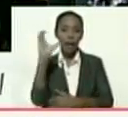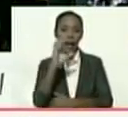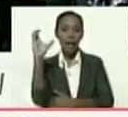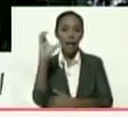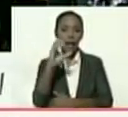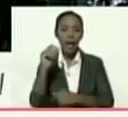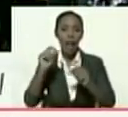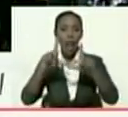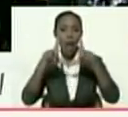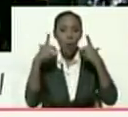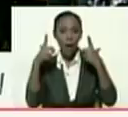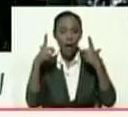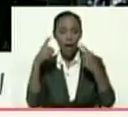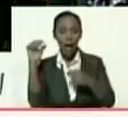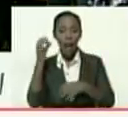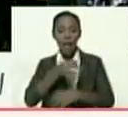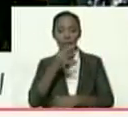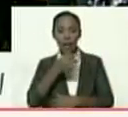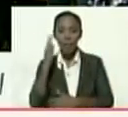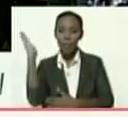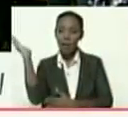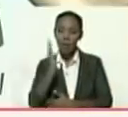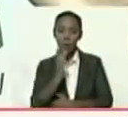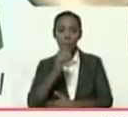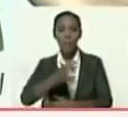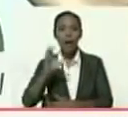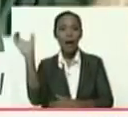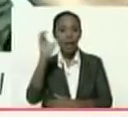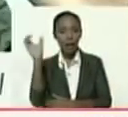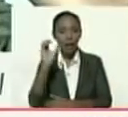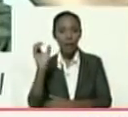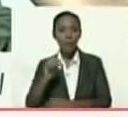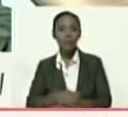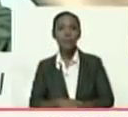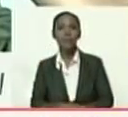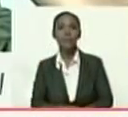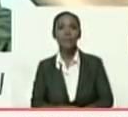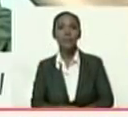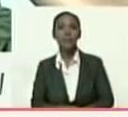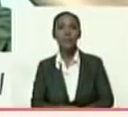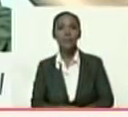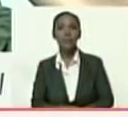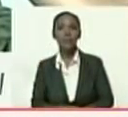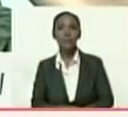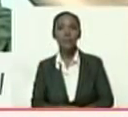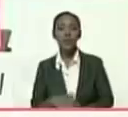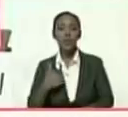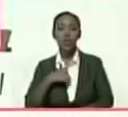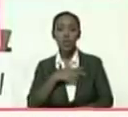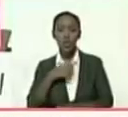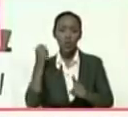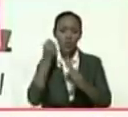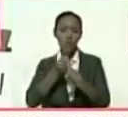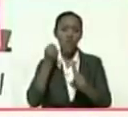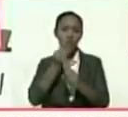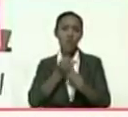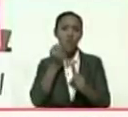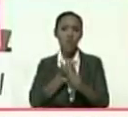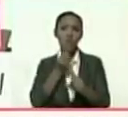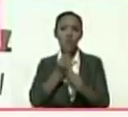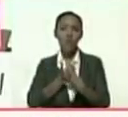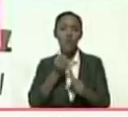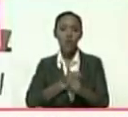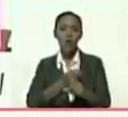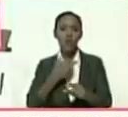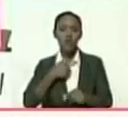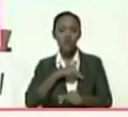Guaira en la tarde. ¿Para dónde venimos? Para Caracas. Nosotros vamos a luchar.